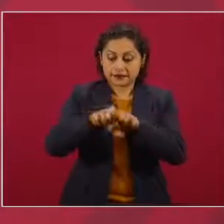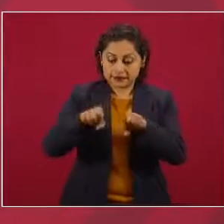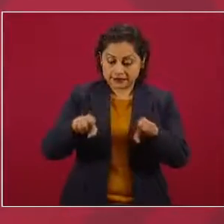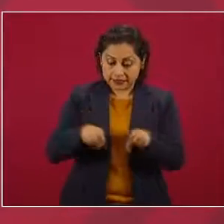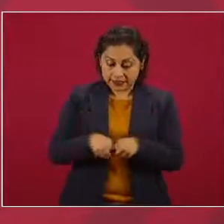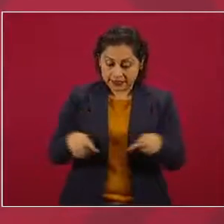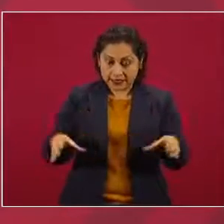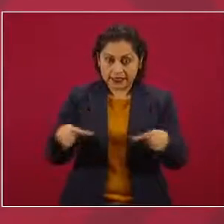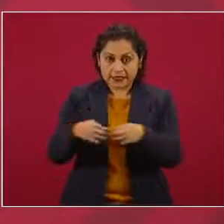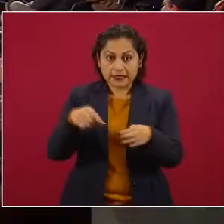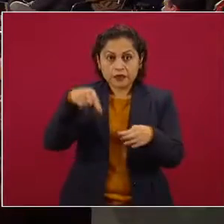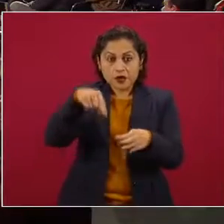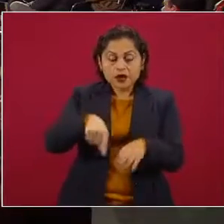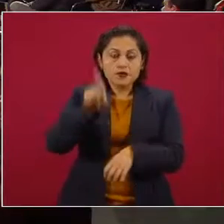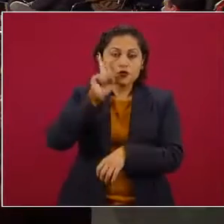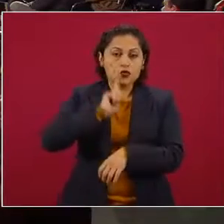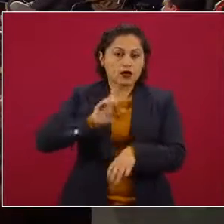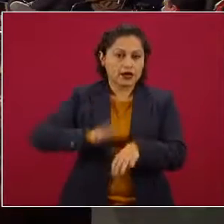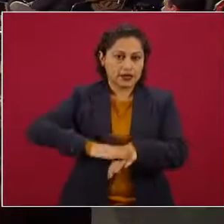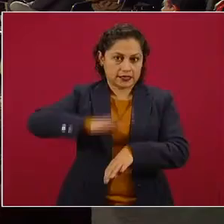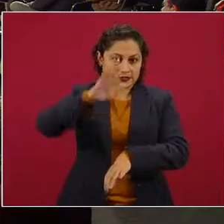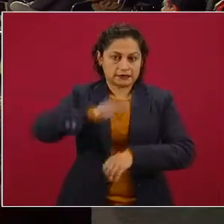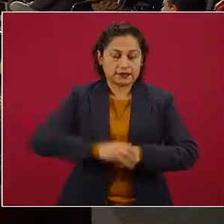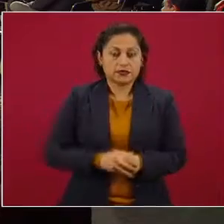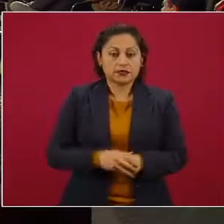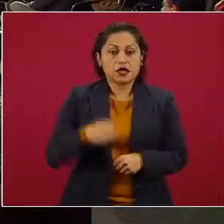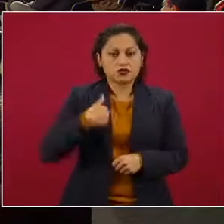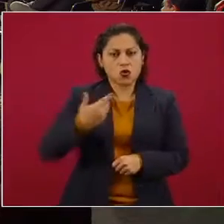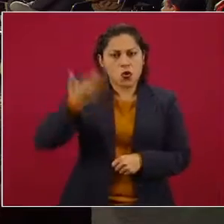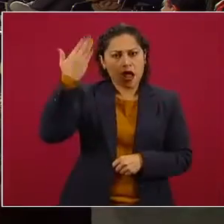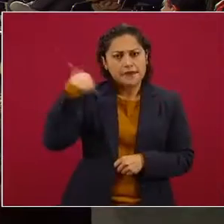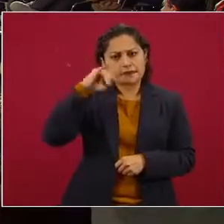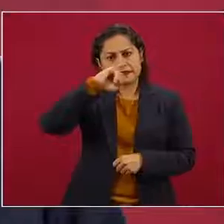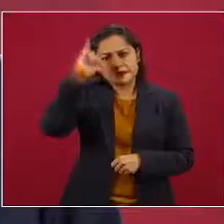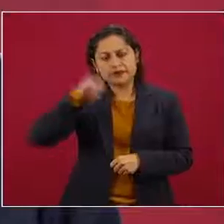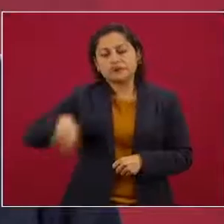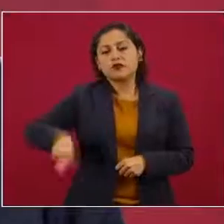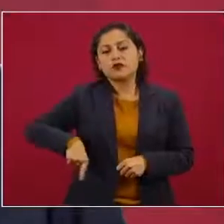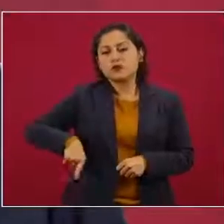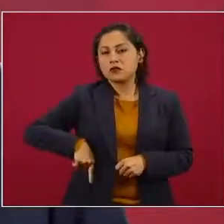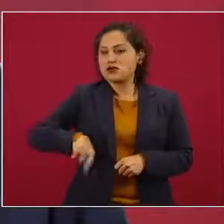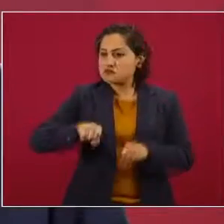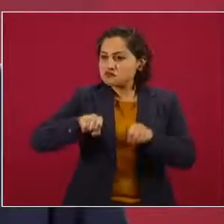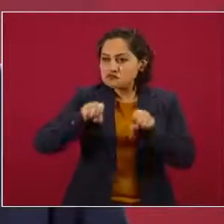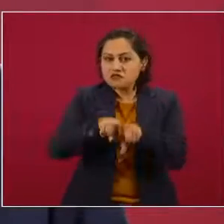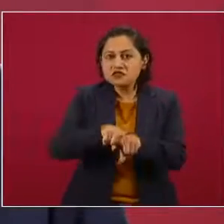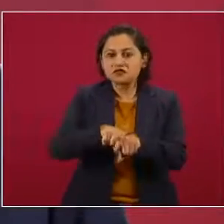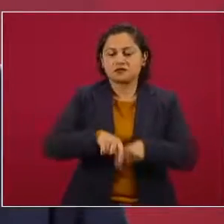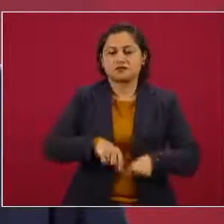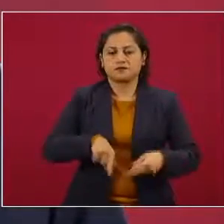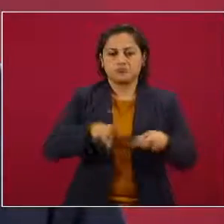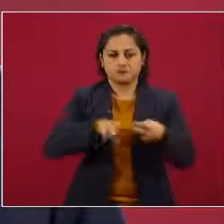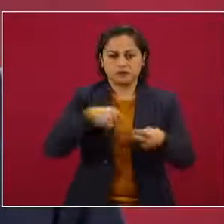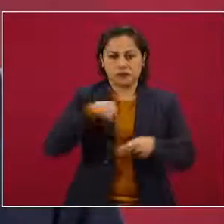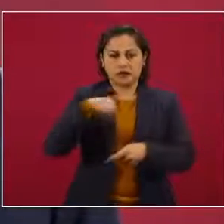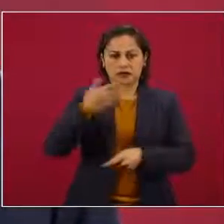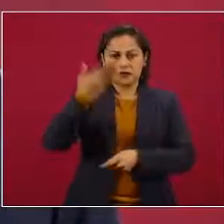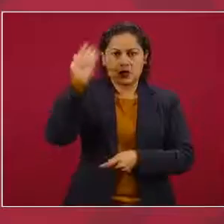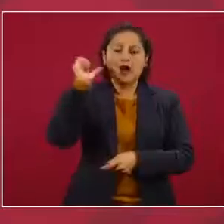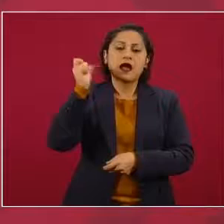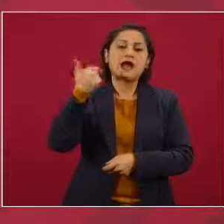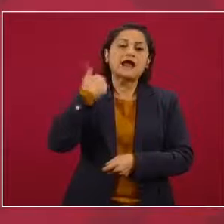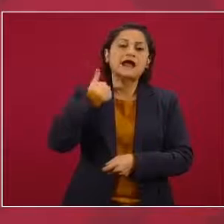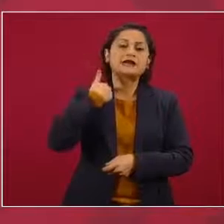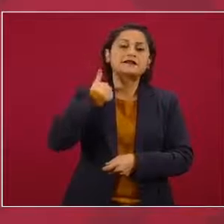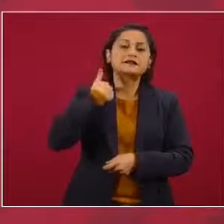el que les habla, cuando fui jefe de gobierno. Yo fui dirigente para que